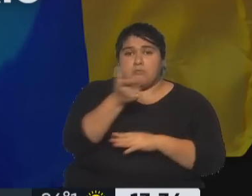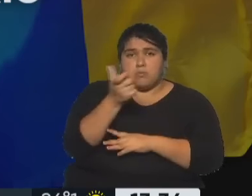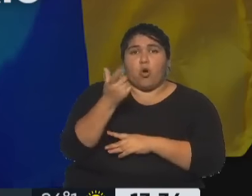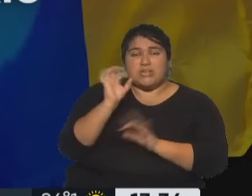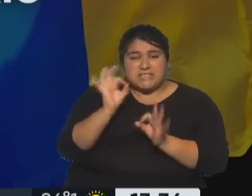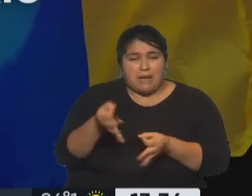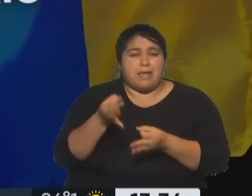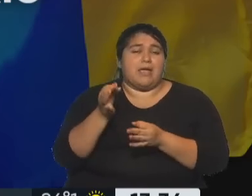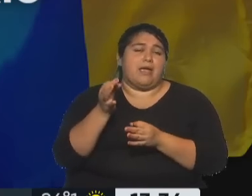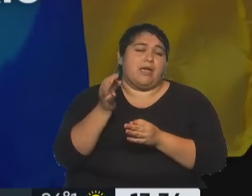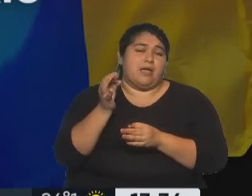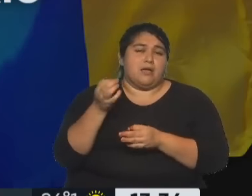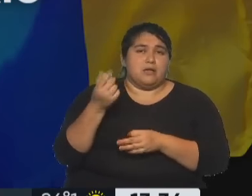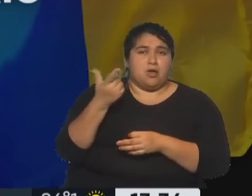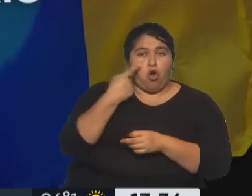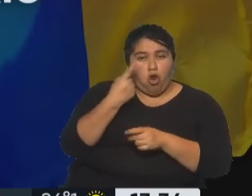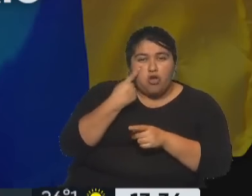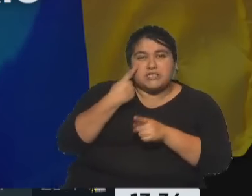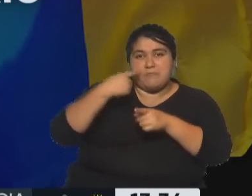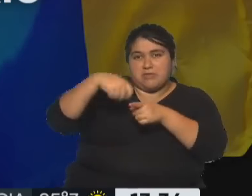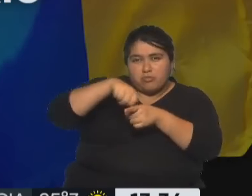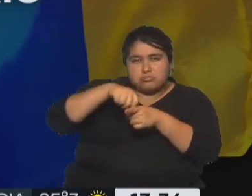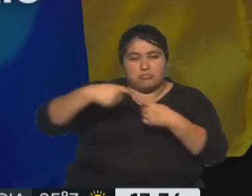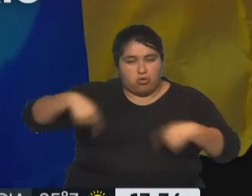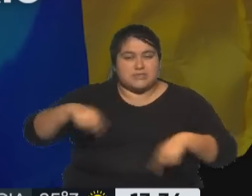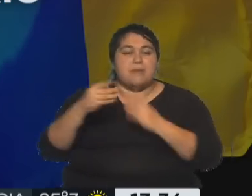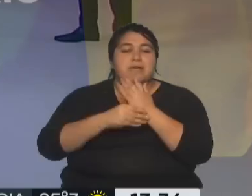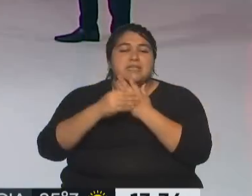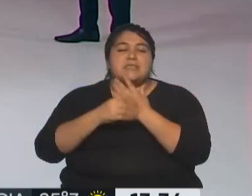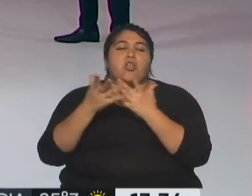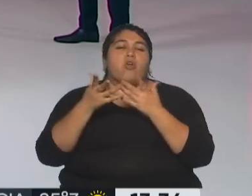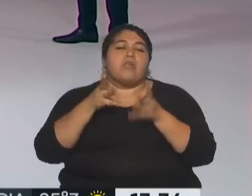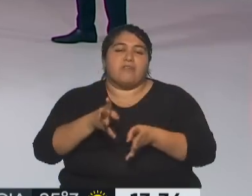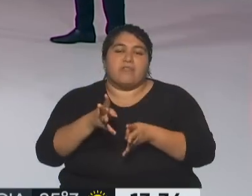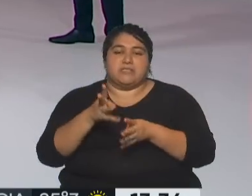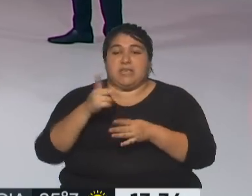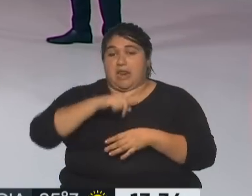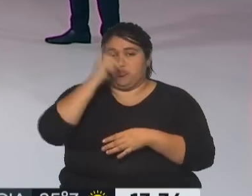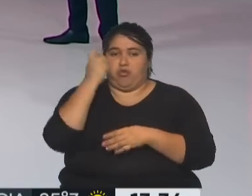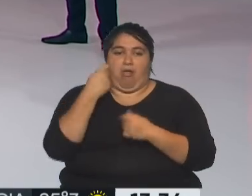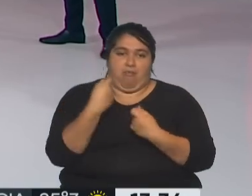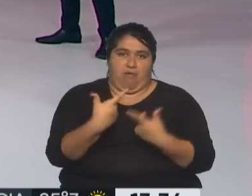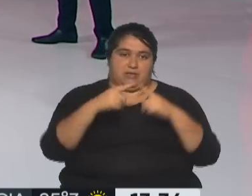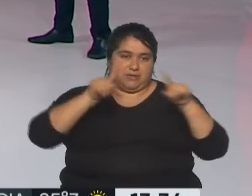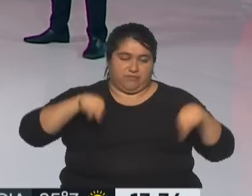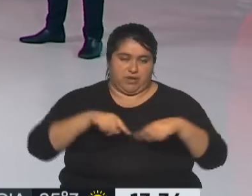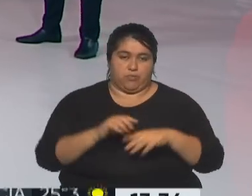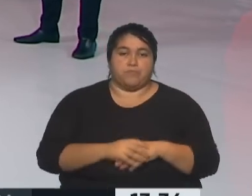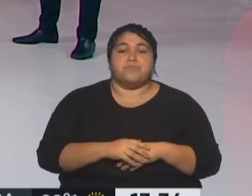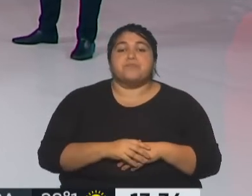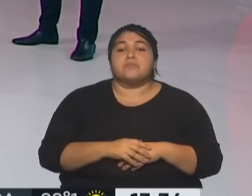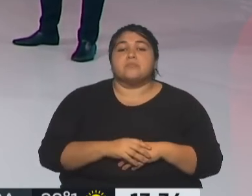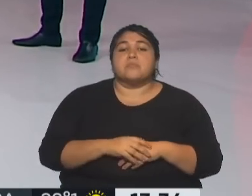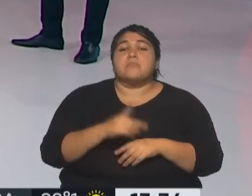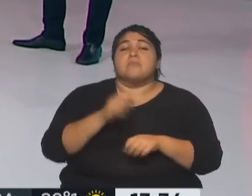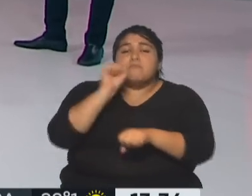destreza en el manejo y uso del arma, emitido por el Ministerio de Defensa Nacional. No tener